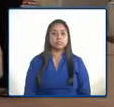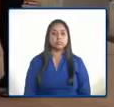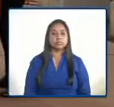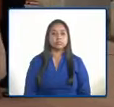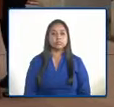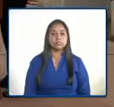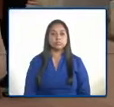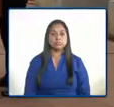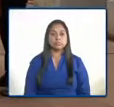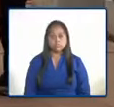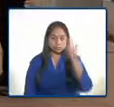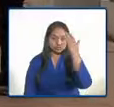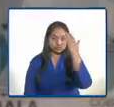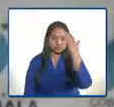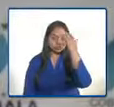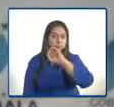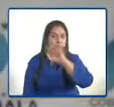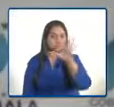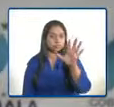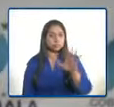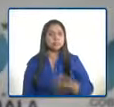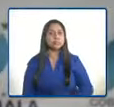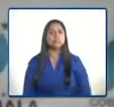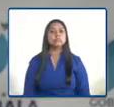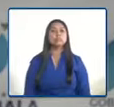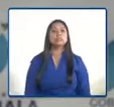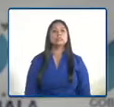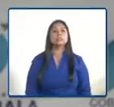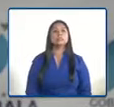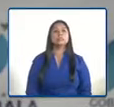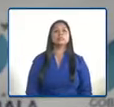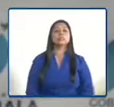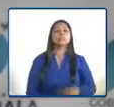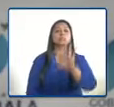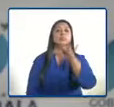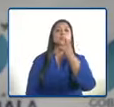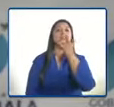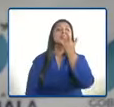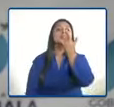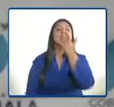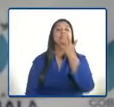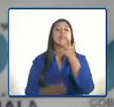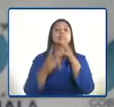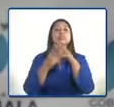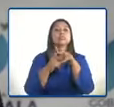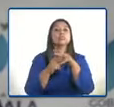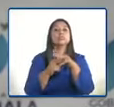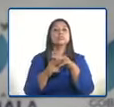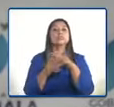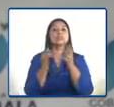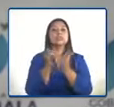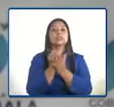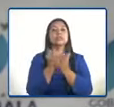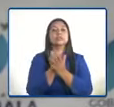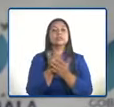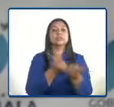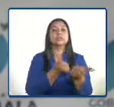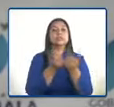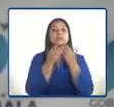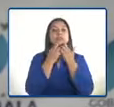Muchas gracias, muy buenos días a todos. Solo quiero corregir un poquito la presentación, Instituto Nacional de Administración